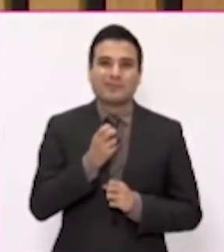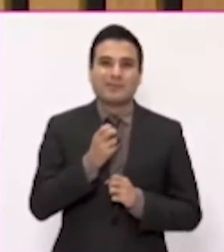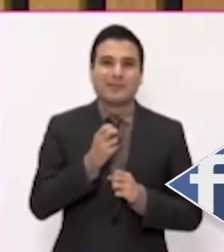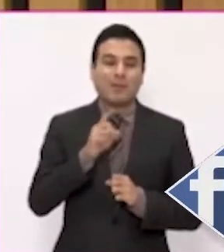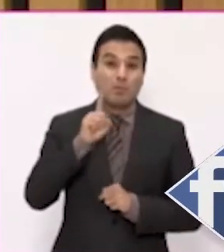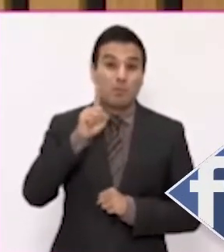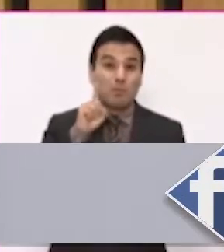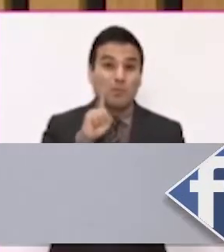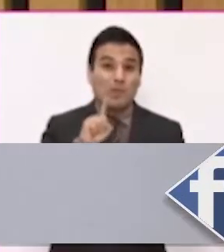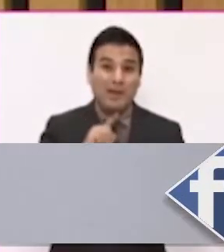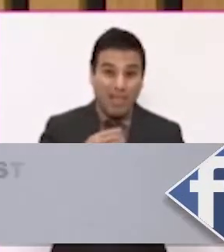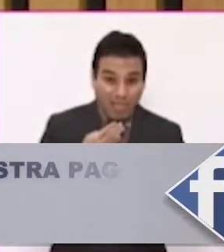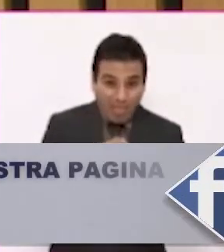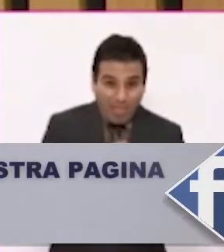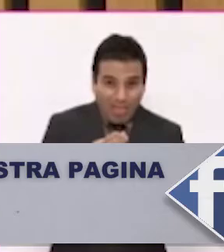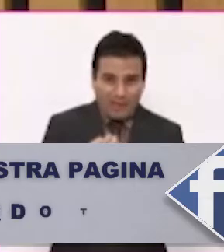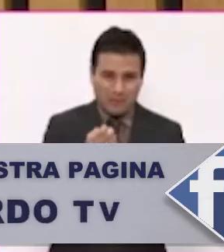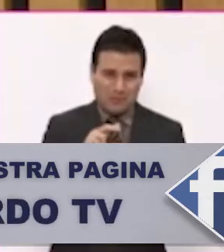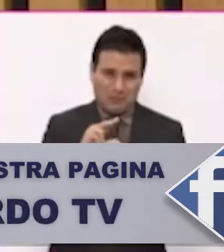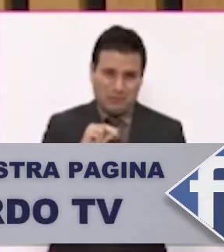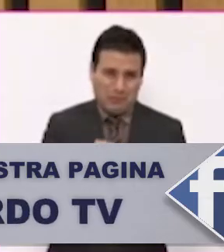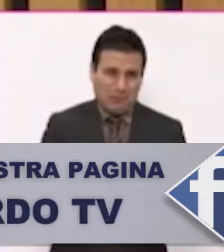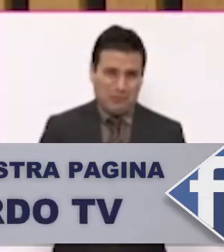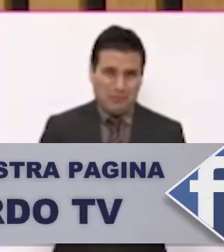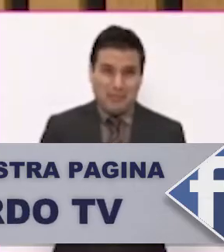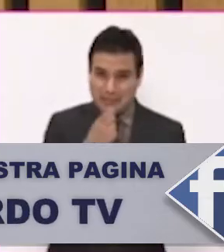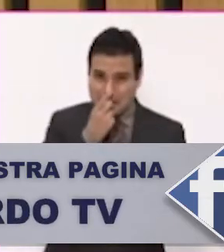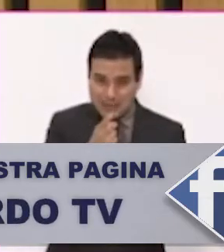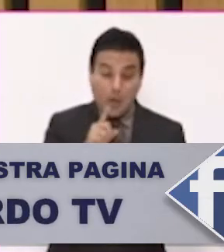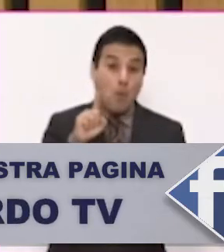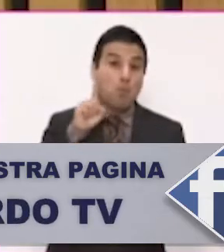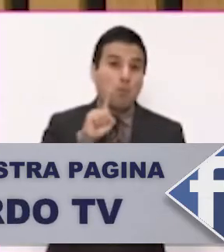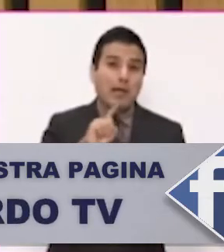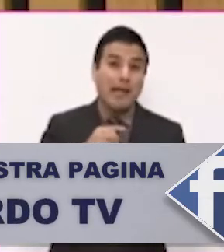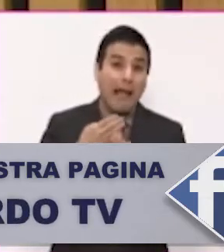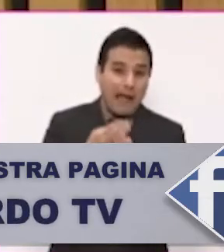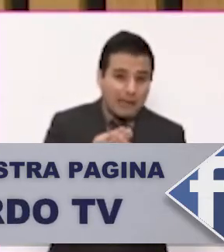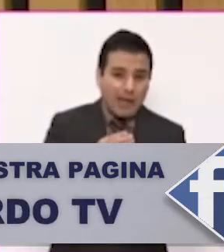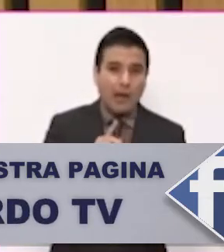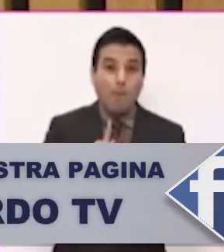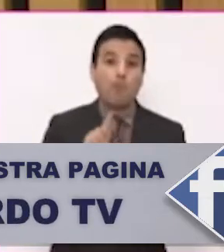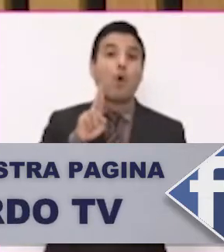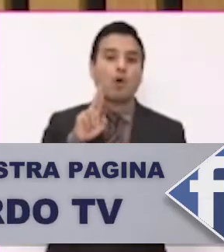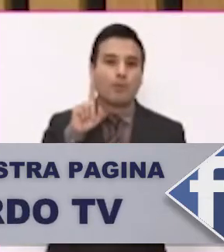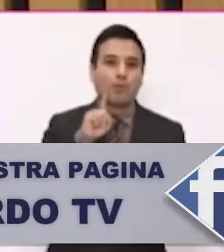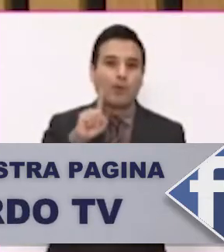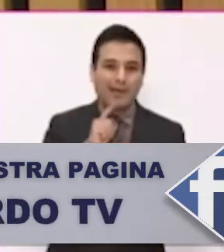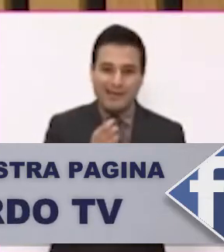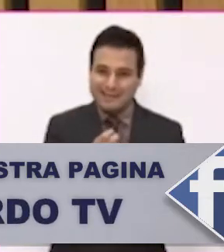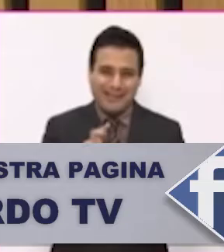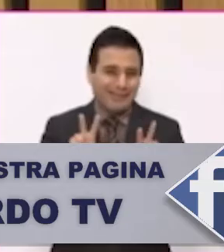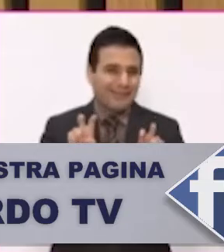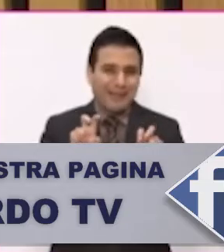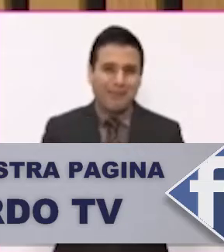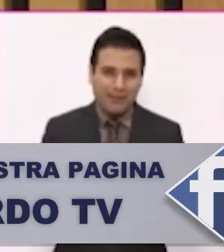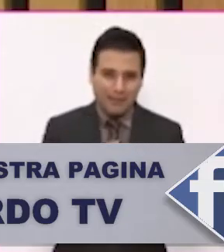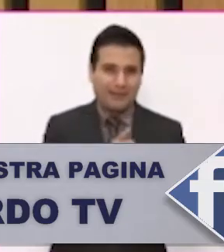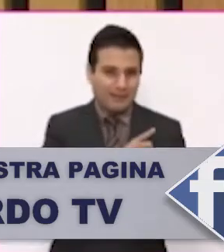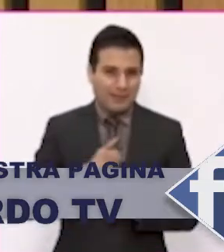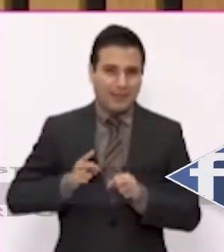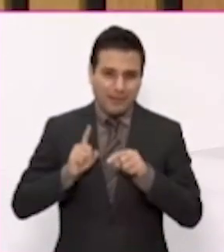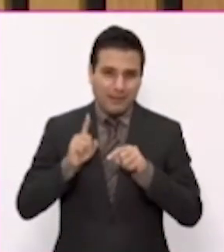porque se está hablando de violencia contra las mujeres por ser mujeres. Ese es el tema y eso es lo que se tendría que